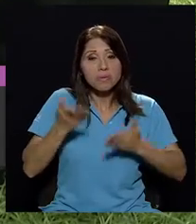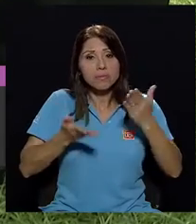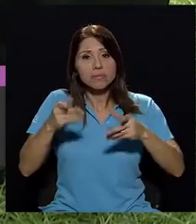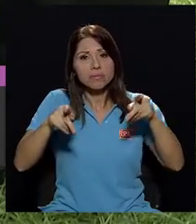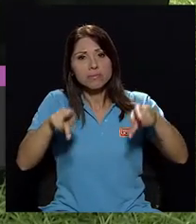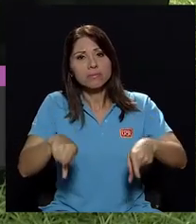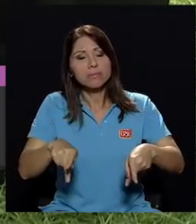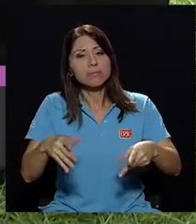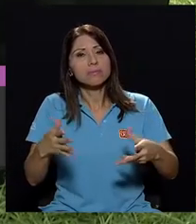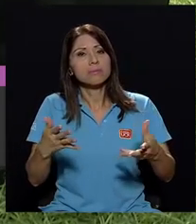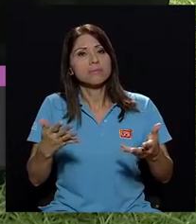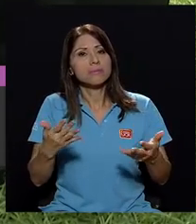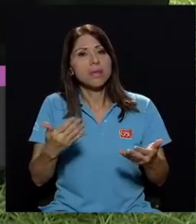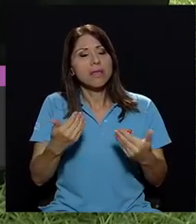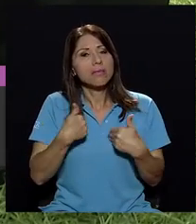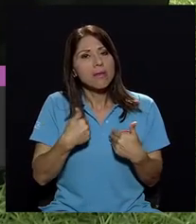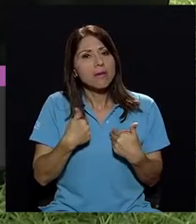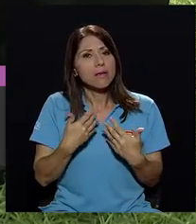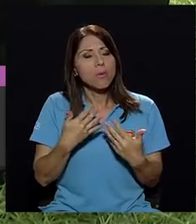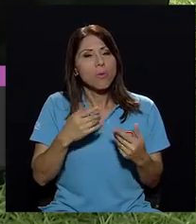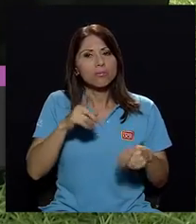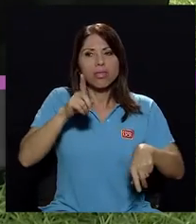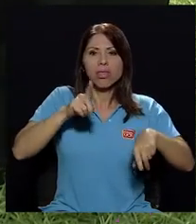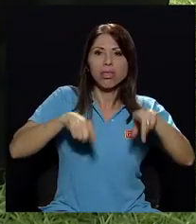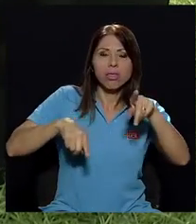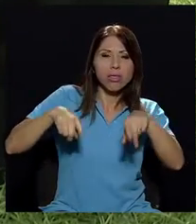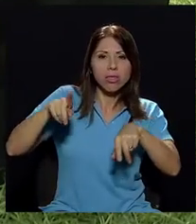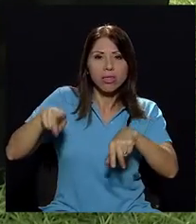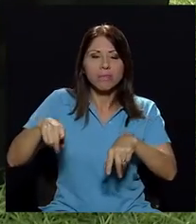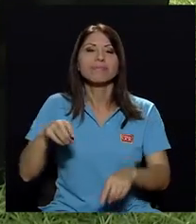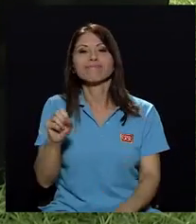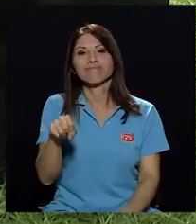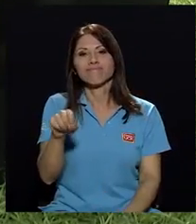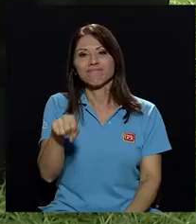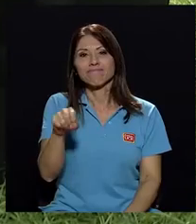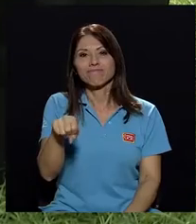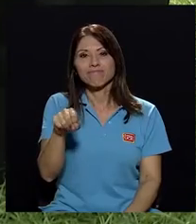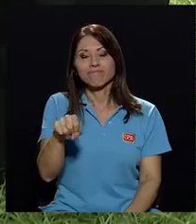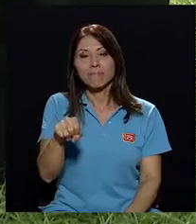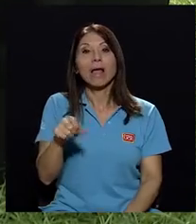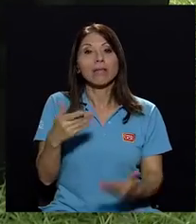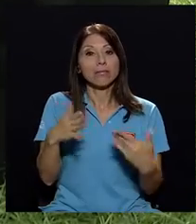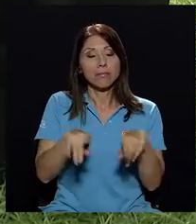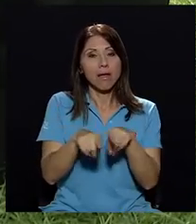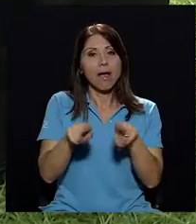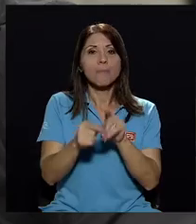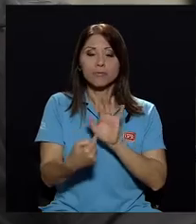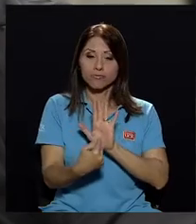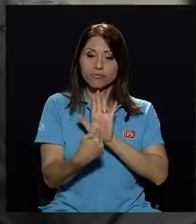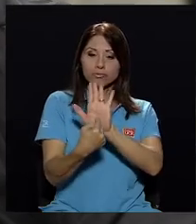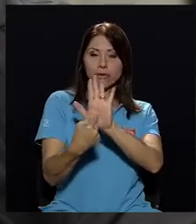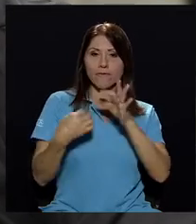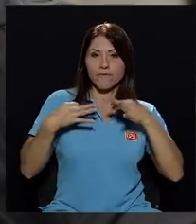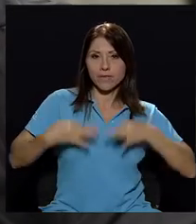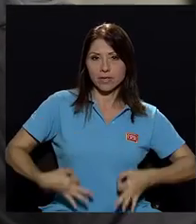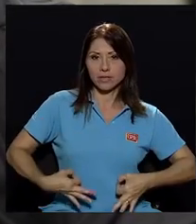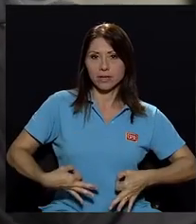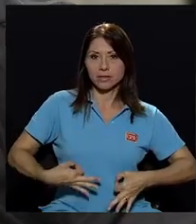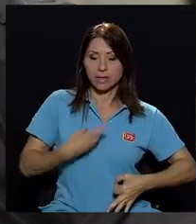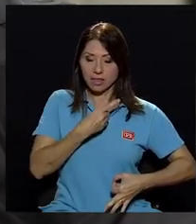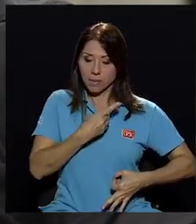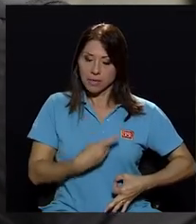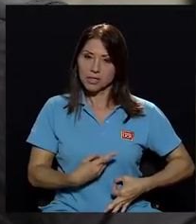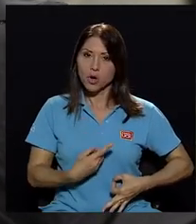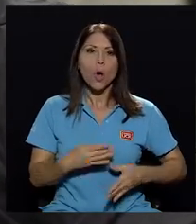bien una posición cambiante. Sí, claro, claro. Incluso hay manifestaciones físicas de la depresión, ¿verdad?